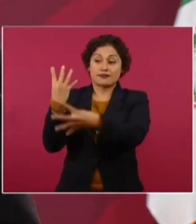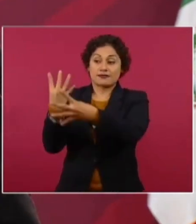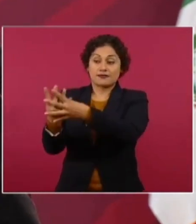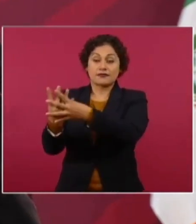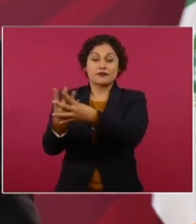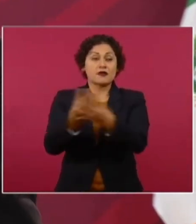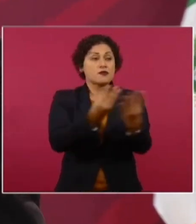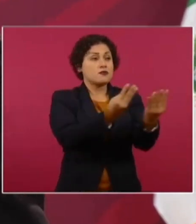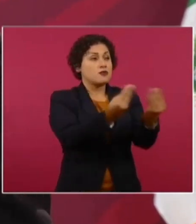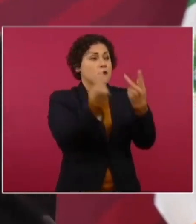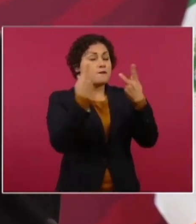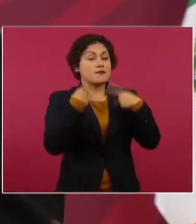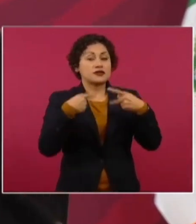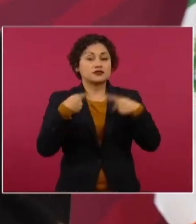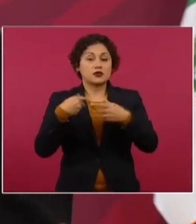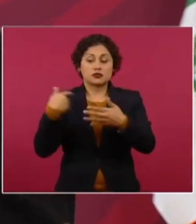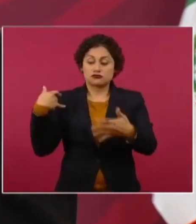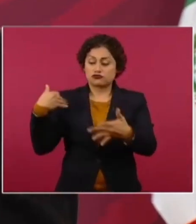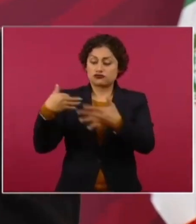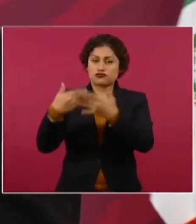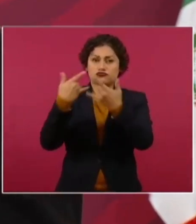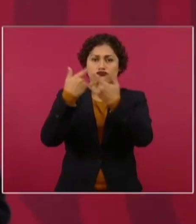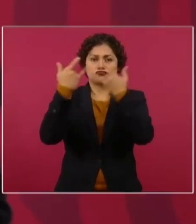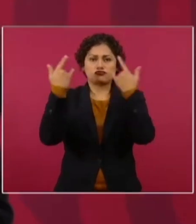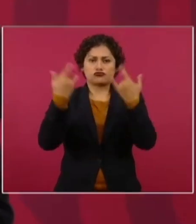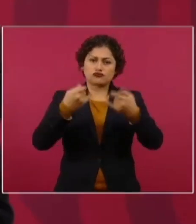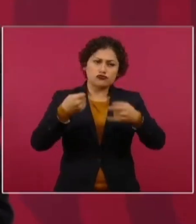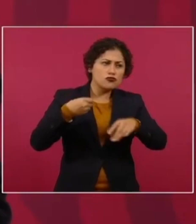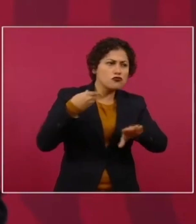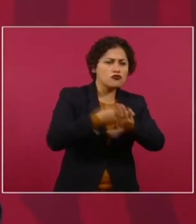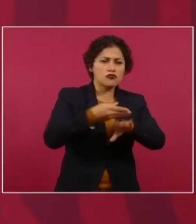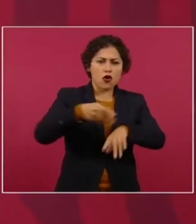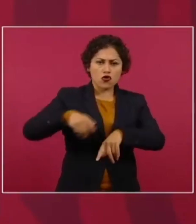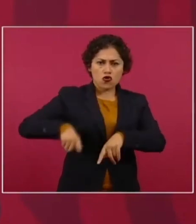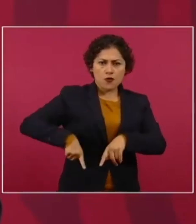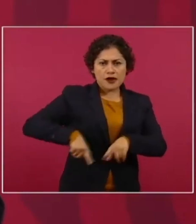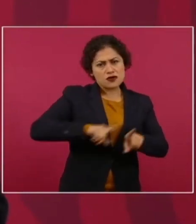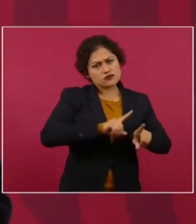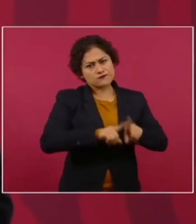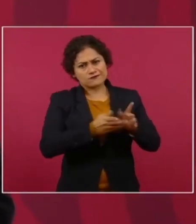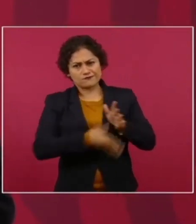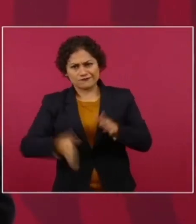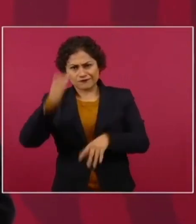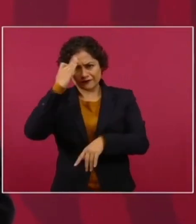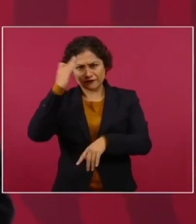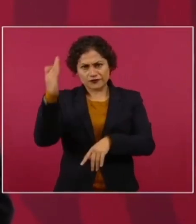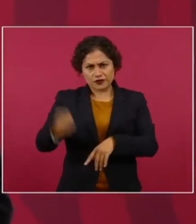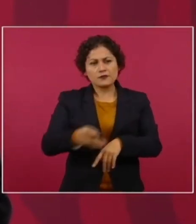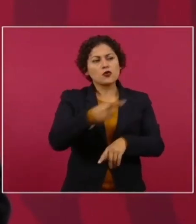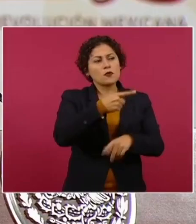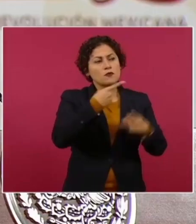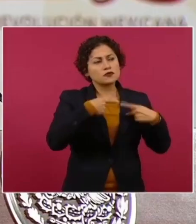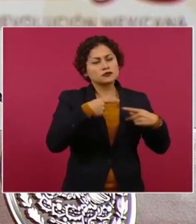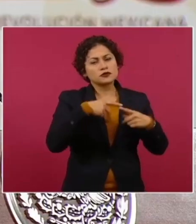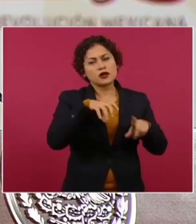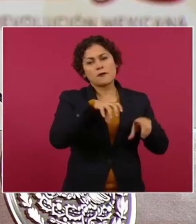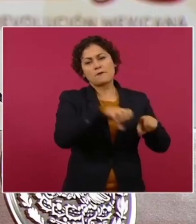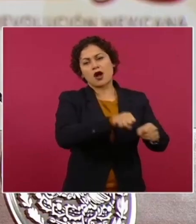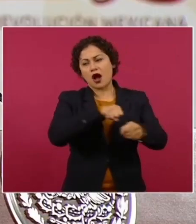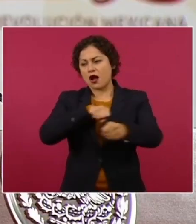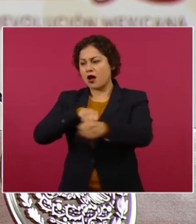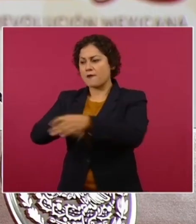opositores al régimen cuando se padeció de más